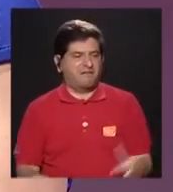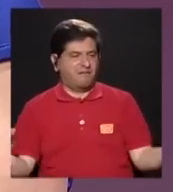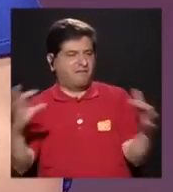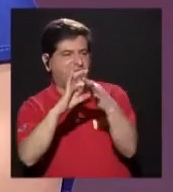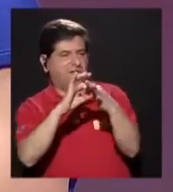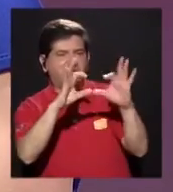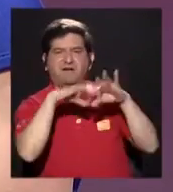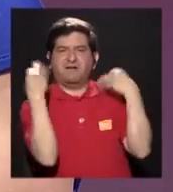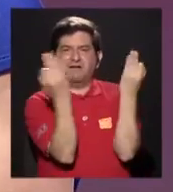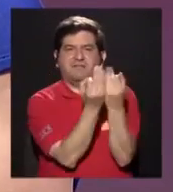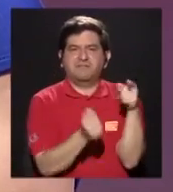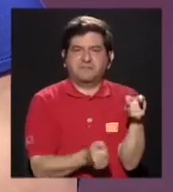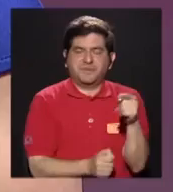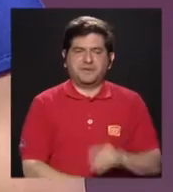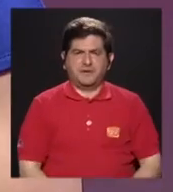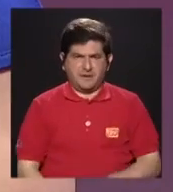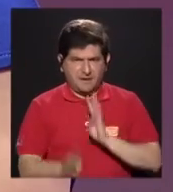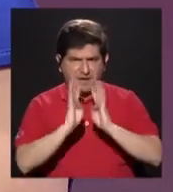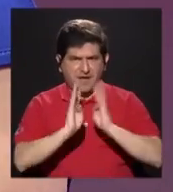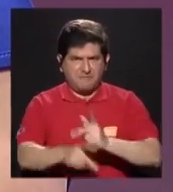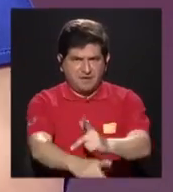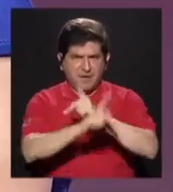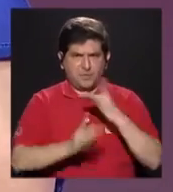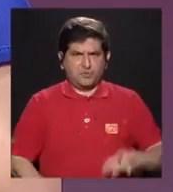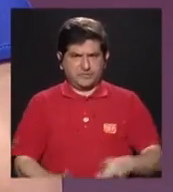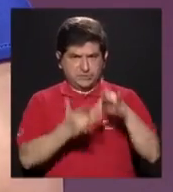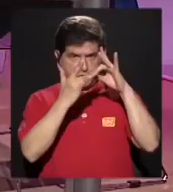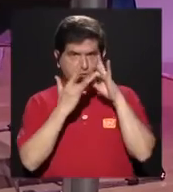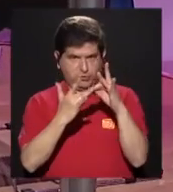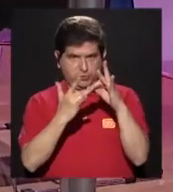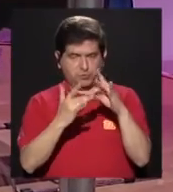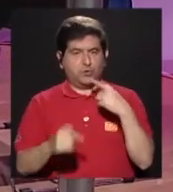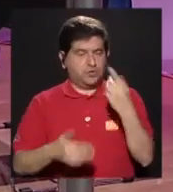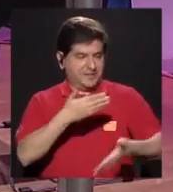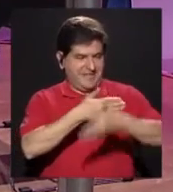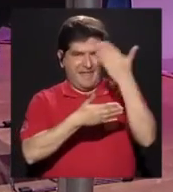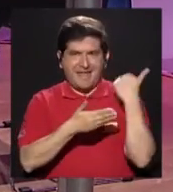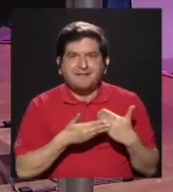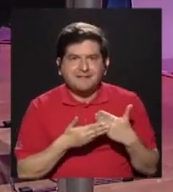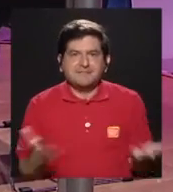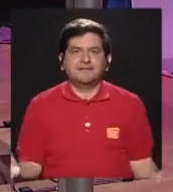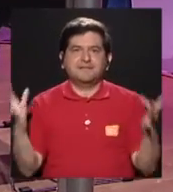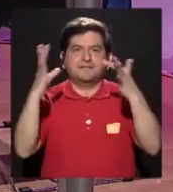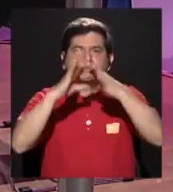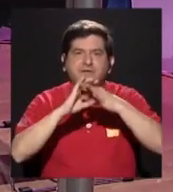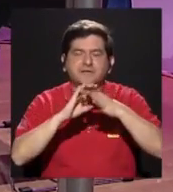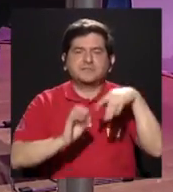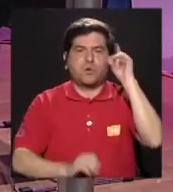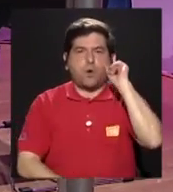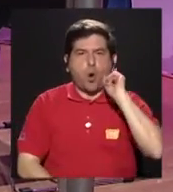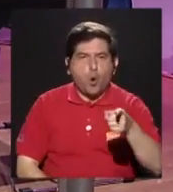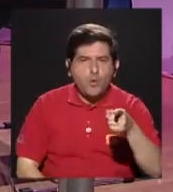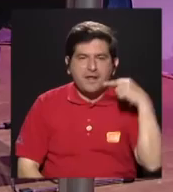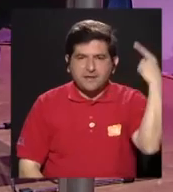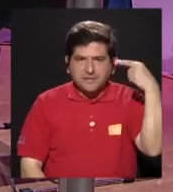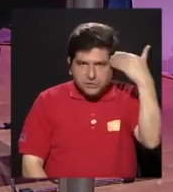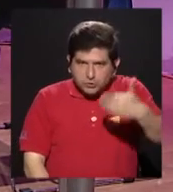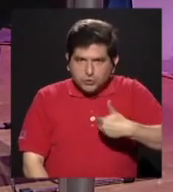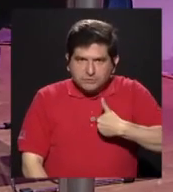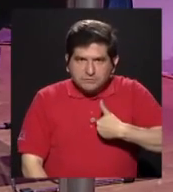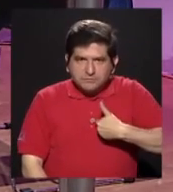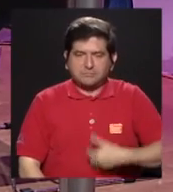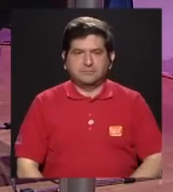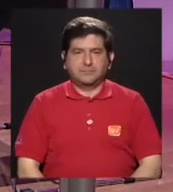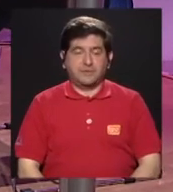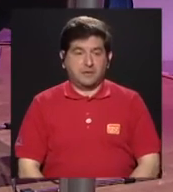verdad estamos hablando de una protección especial que es lo dije al principio tiene que ver con una obligación estatal es decir